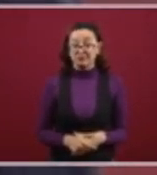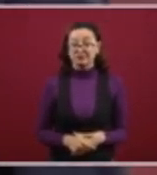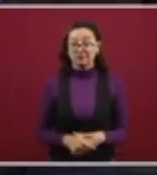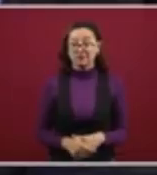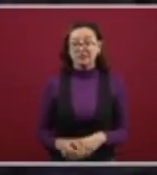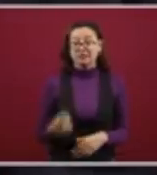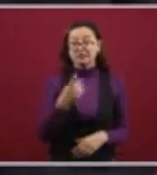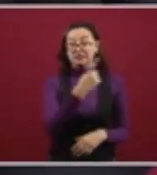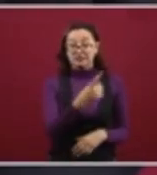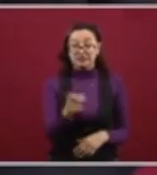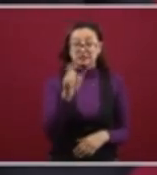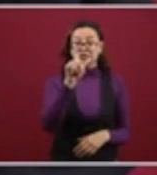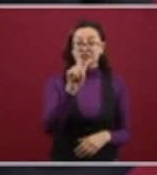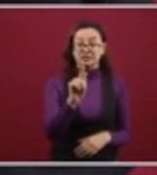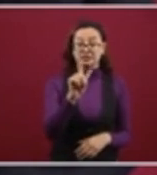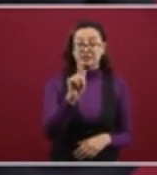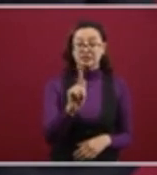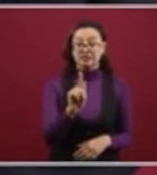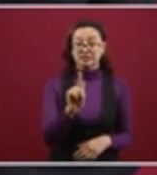170